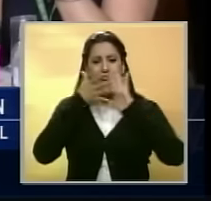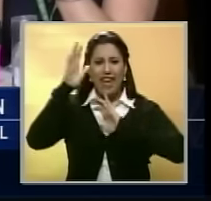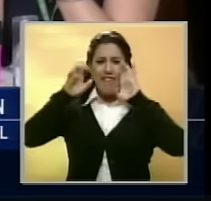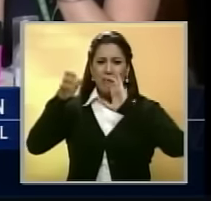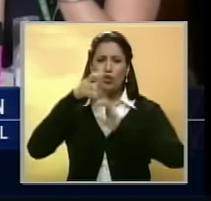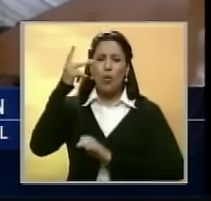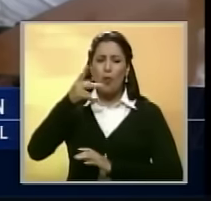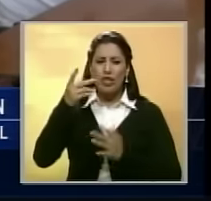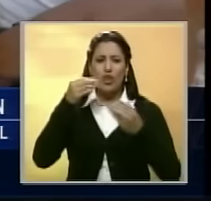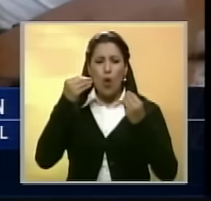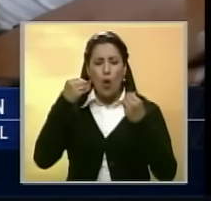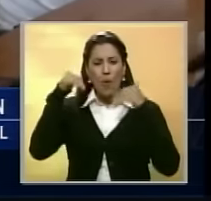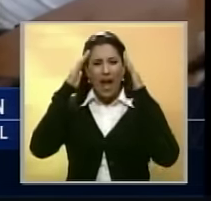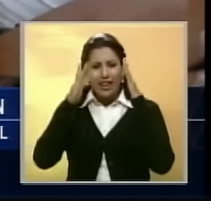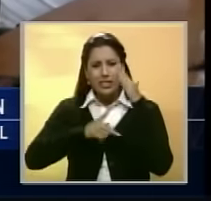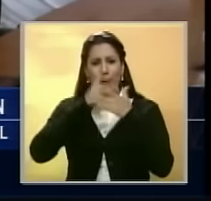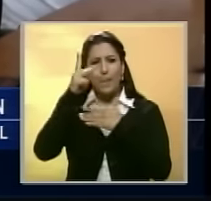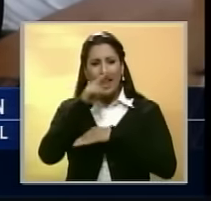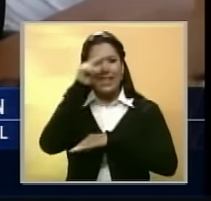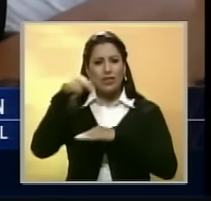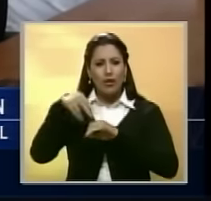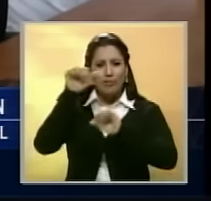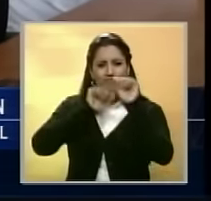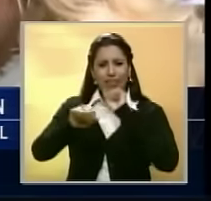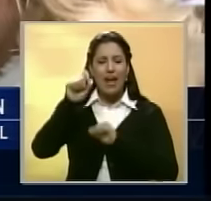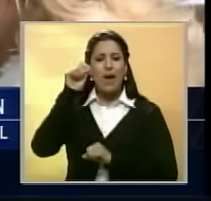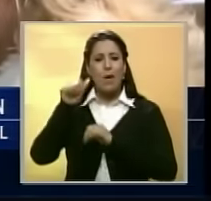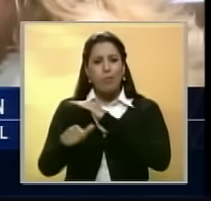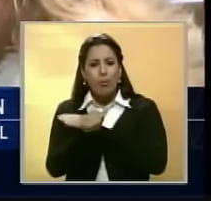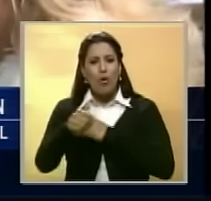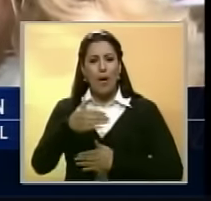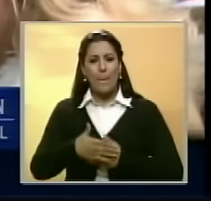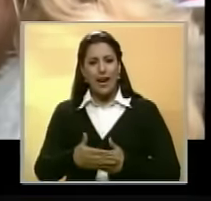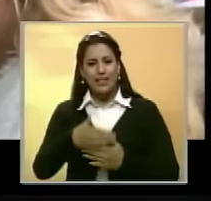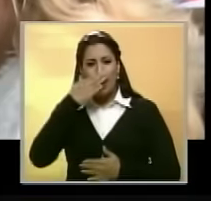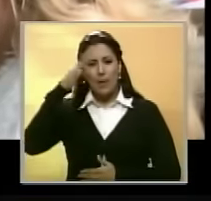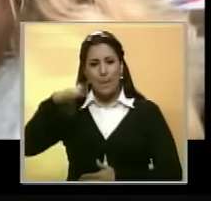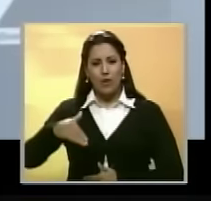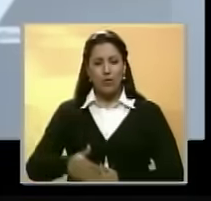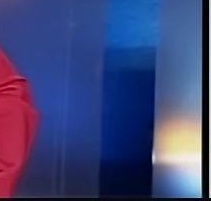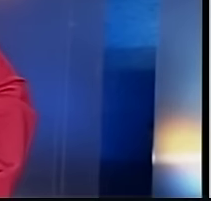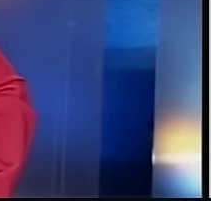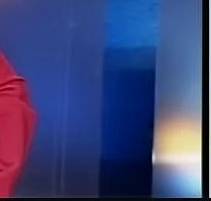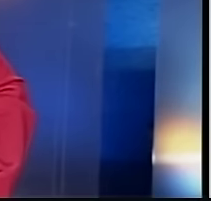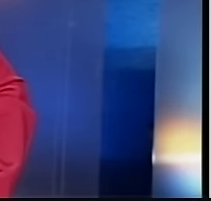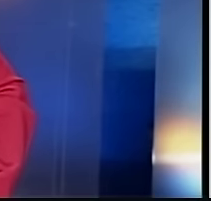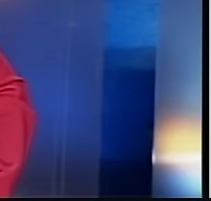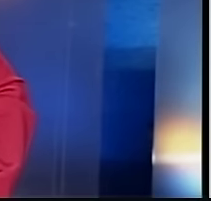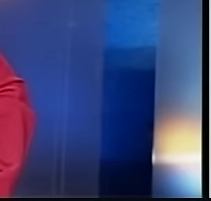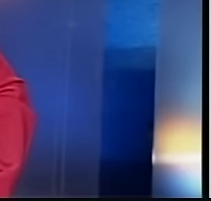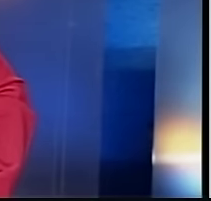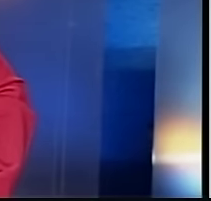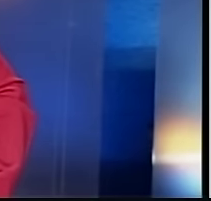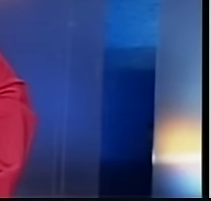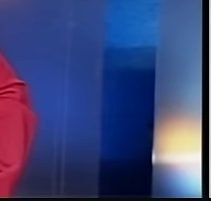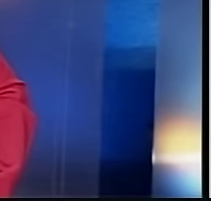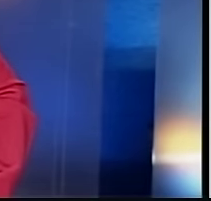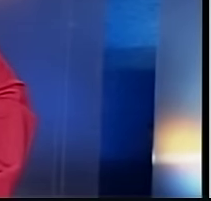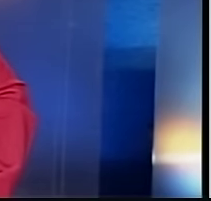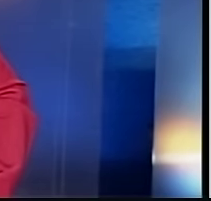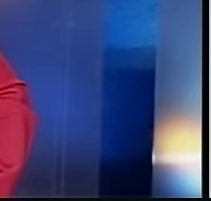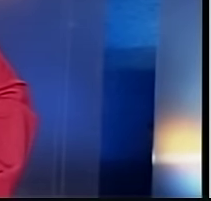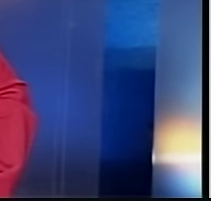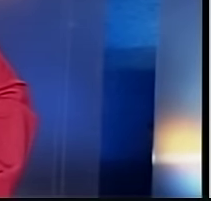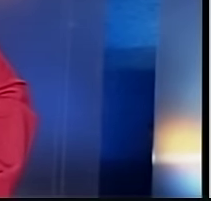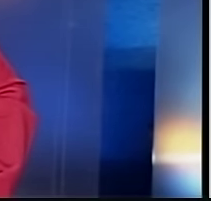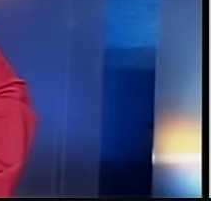evaluarán políticas y acciones en el marco del Plan Nacional para Prevenir el Embarazo Precoz. El diputado por la Unidad, Luis Stefanelli,